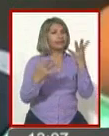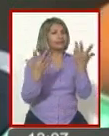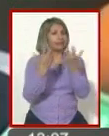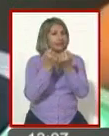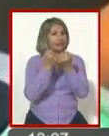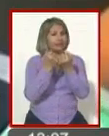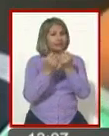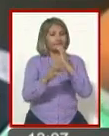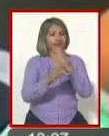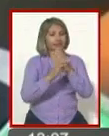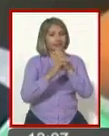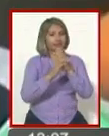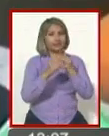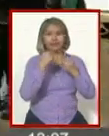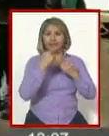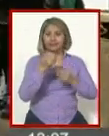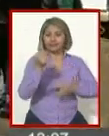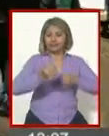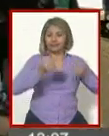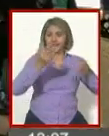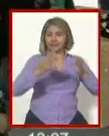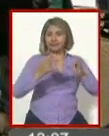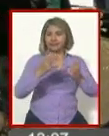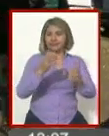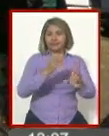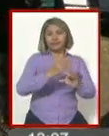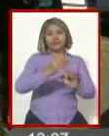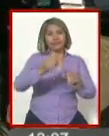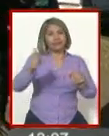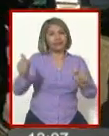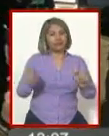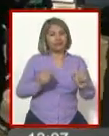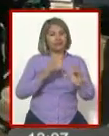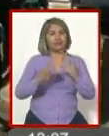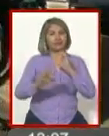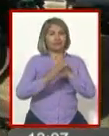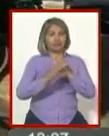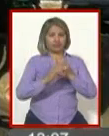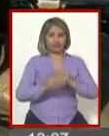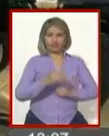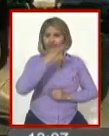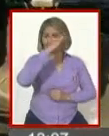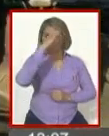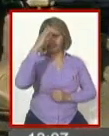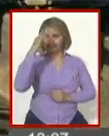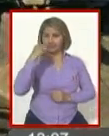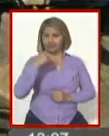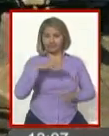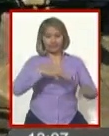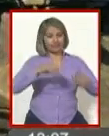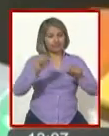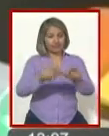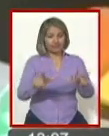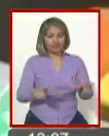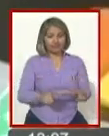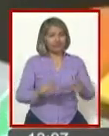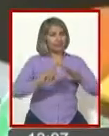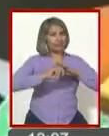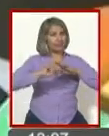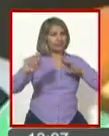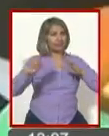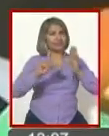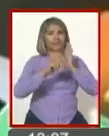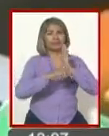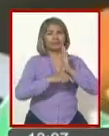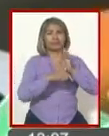camión, según indica el conductor de la chata, en estado de ebriedad se retira del lugar dándose a la fuga